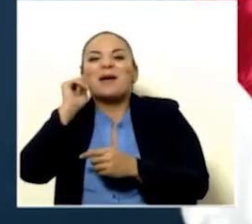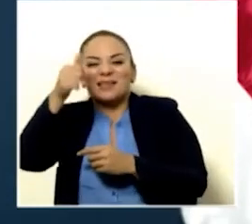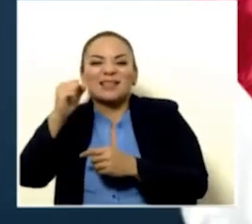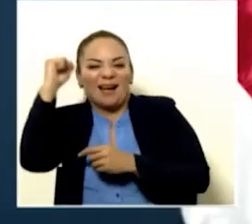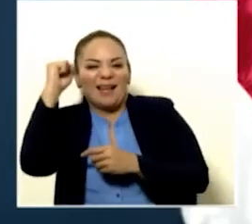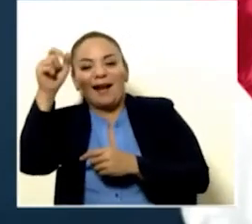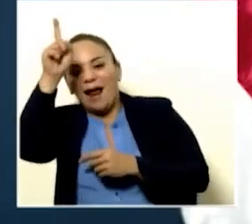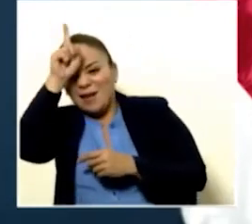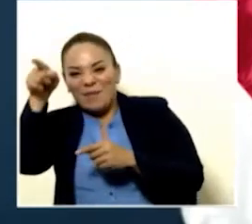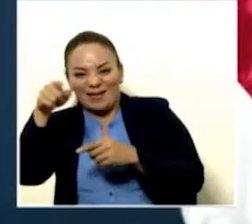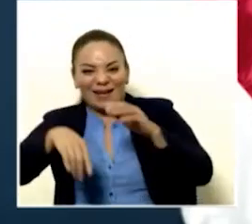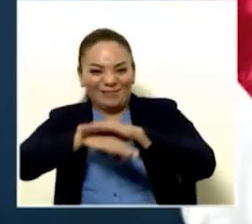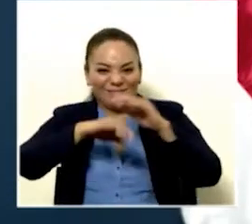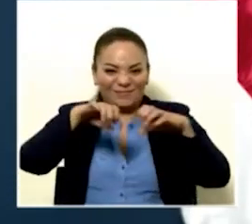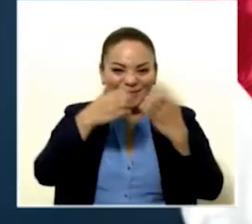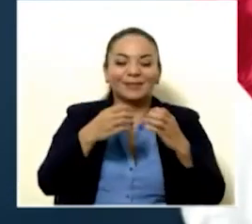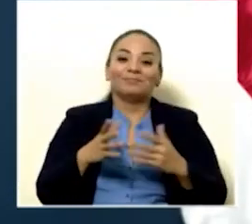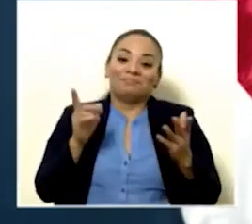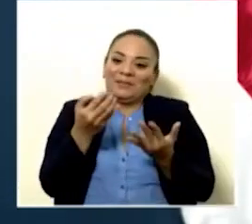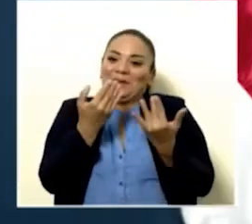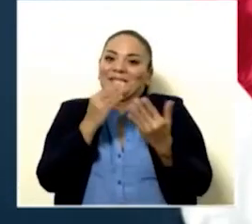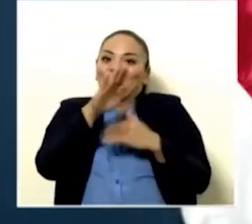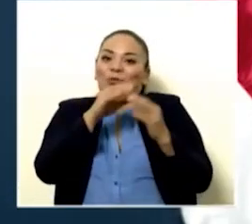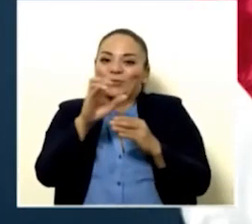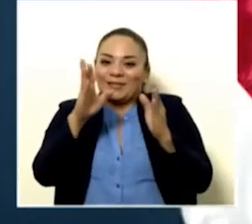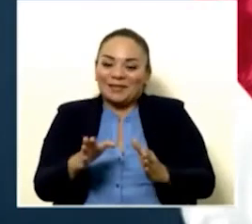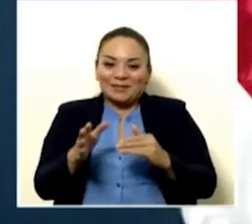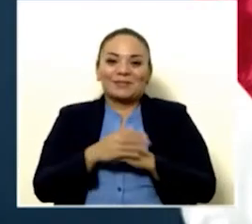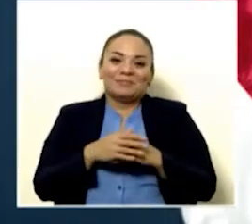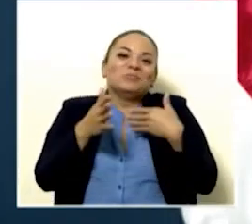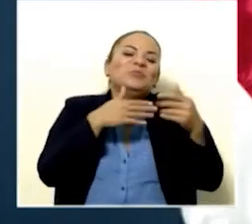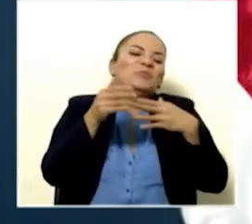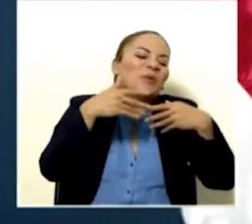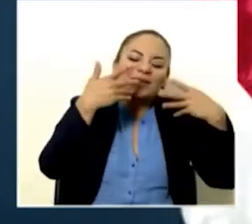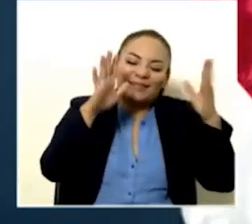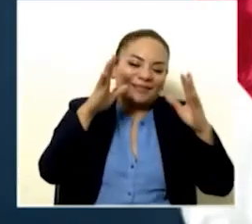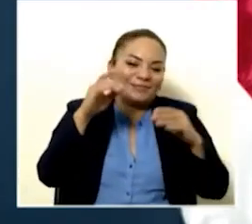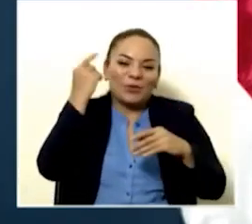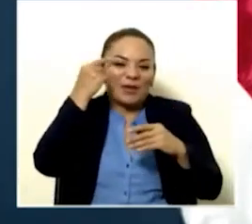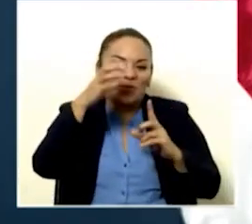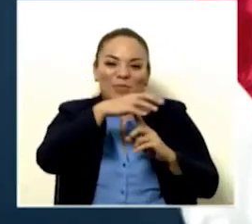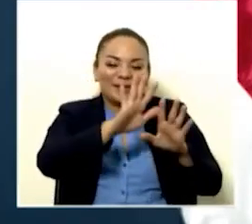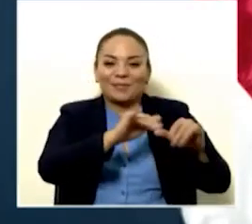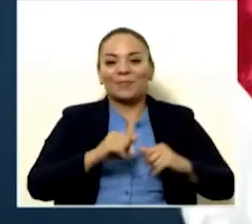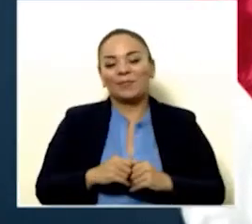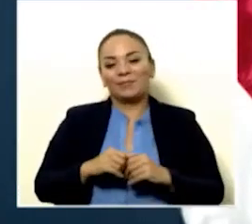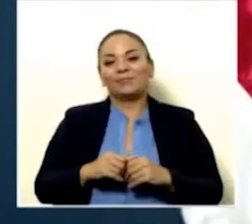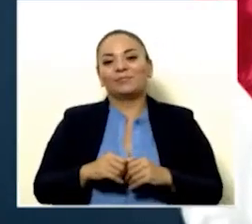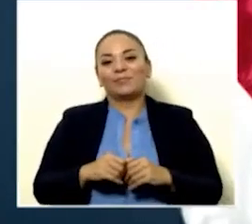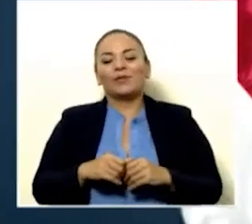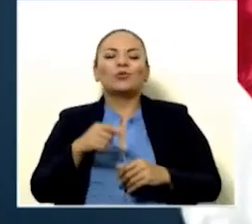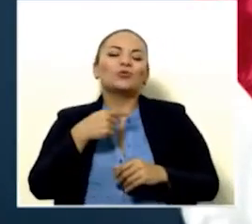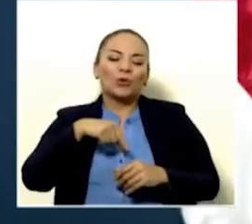alemanes. Esa es la esperanza de todos los ticos, independientemente de la popularidad del gobierno. Yo creo que es que esa tricolor la